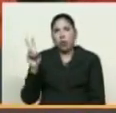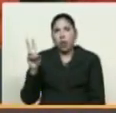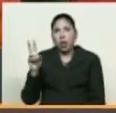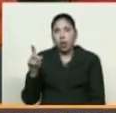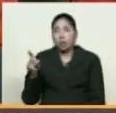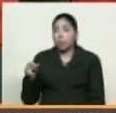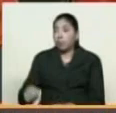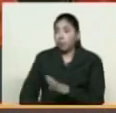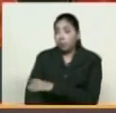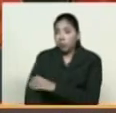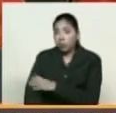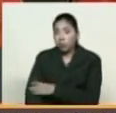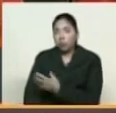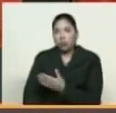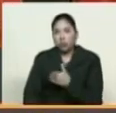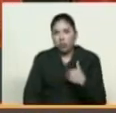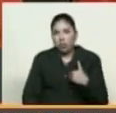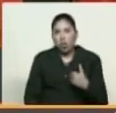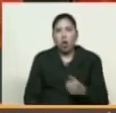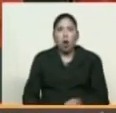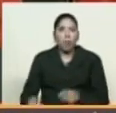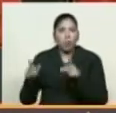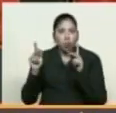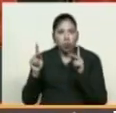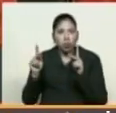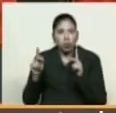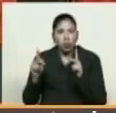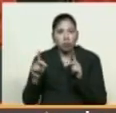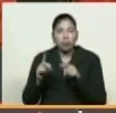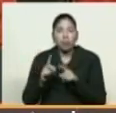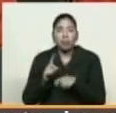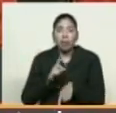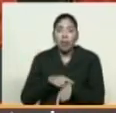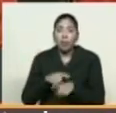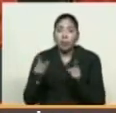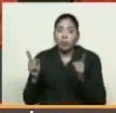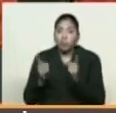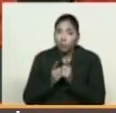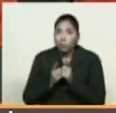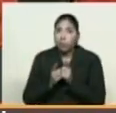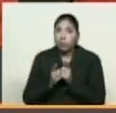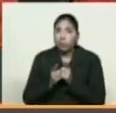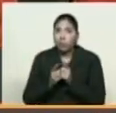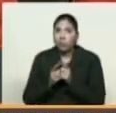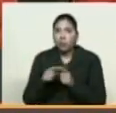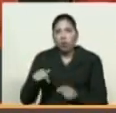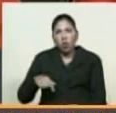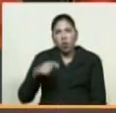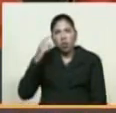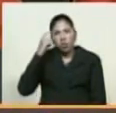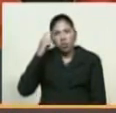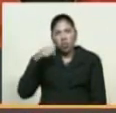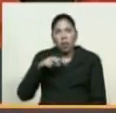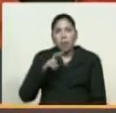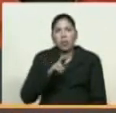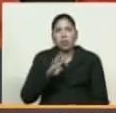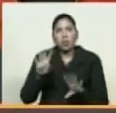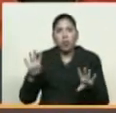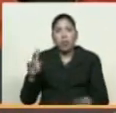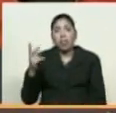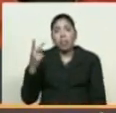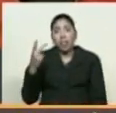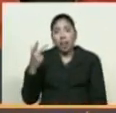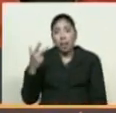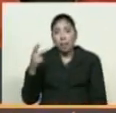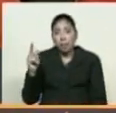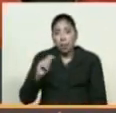quiere gobernar este país, que gane unas elecciones, tiene una oportunidad, pero le queda poco tiempo. ¿Qué día es hoy? Ya 29, tres meses apenas,